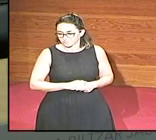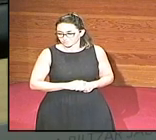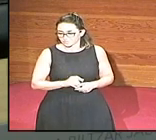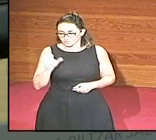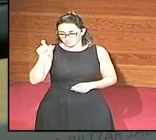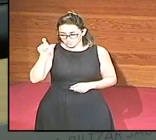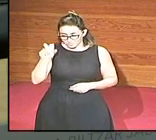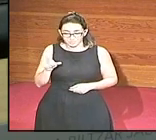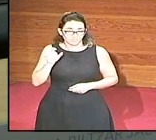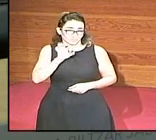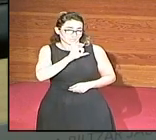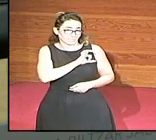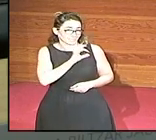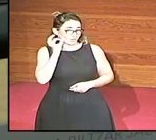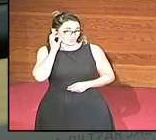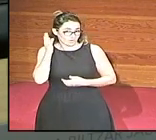Esta señora,